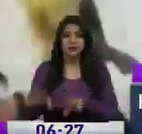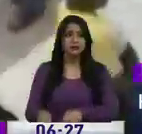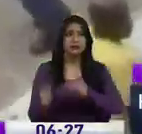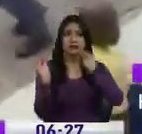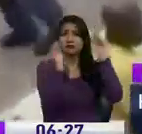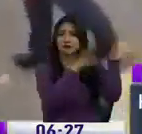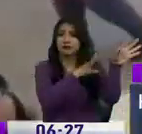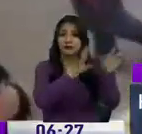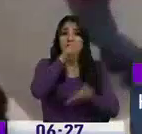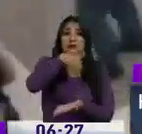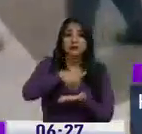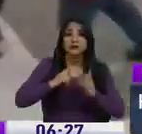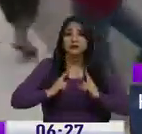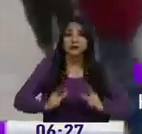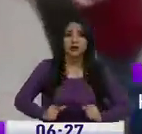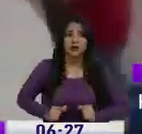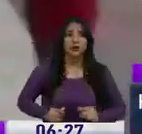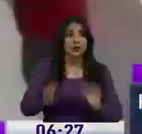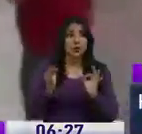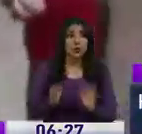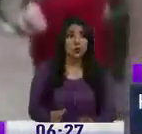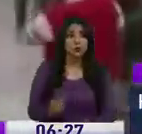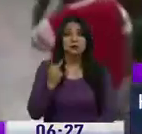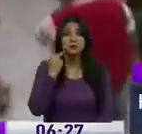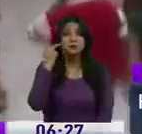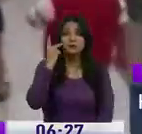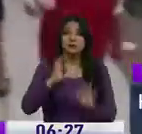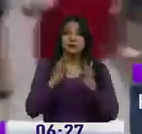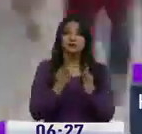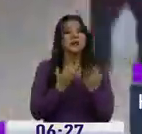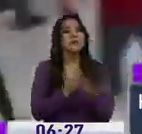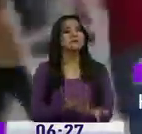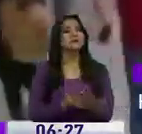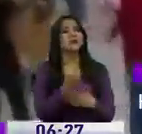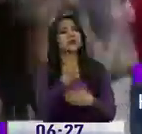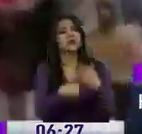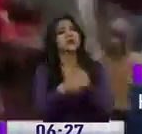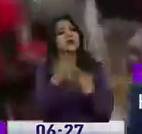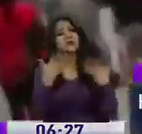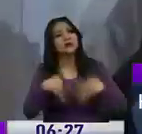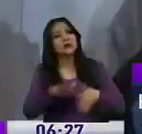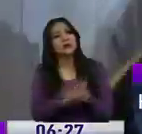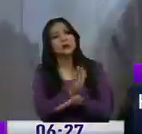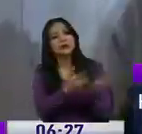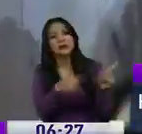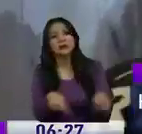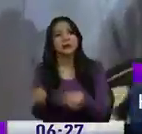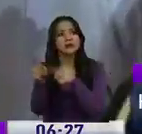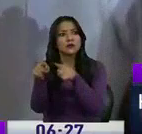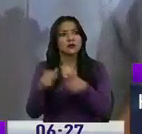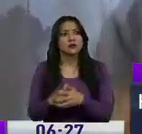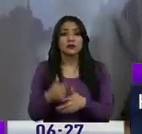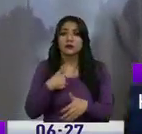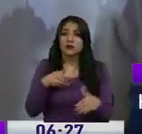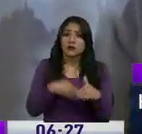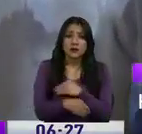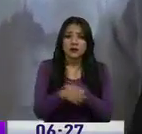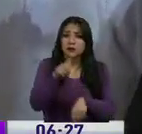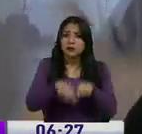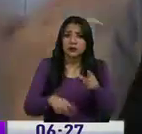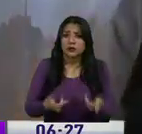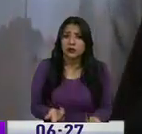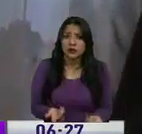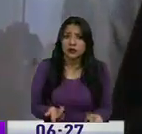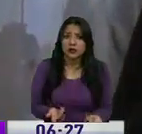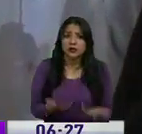todo ocurrió mientras los padres esperaban que los niños salieran de clases a mí no me permitieron cruzar para yo poder